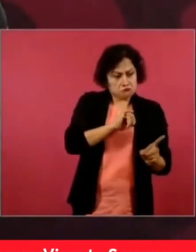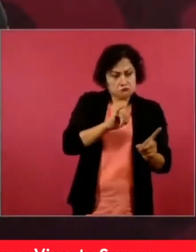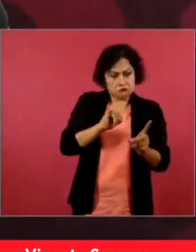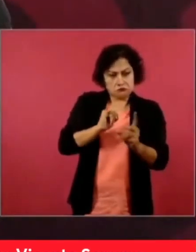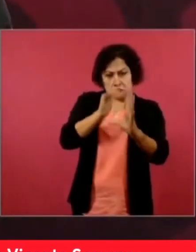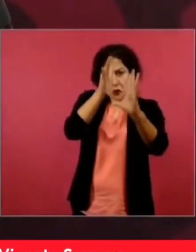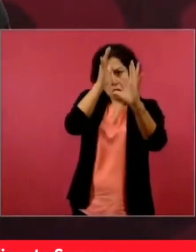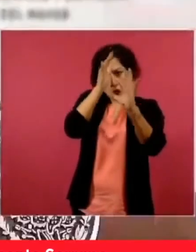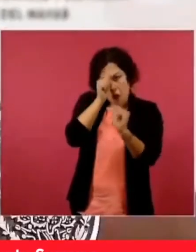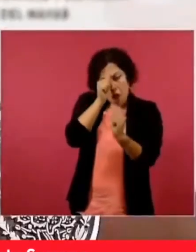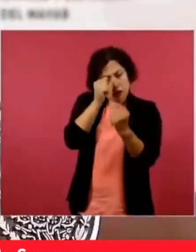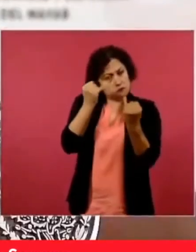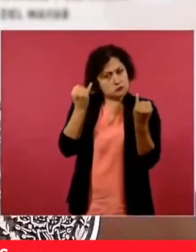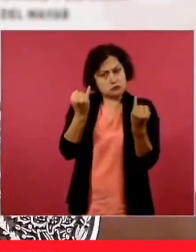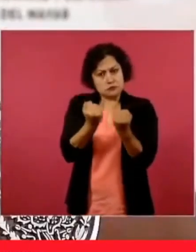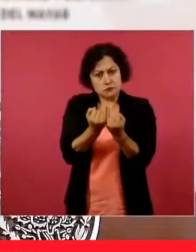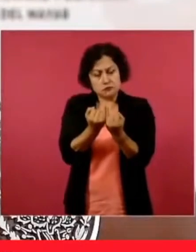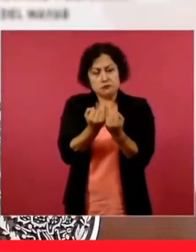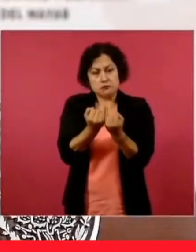hay